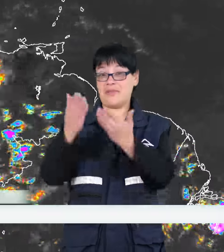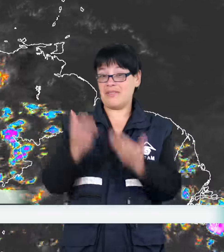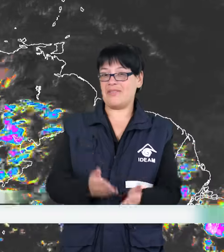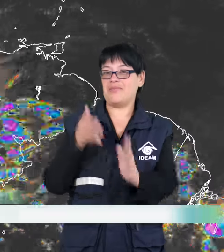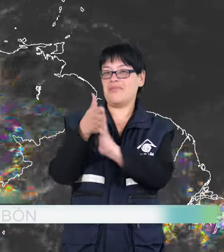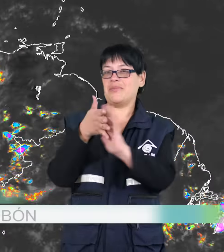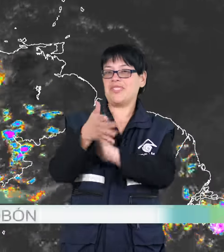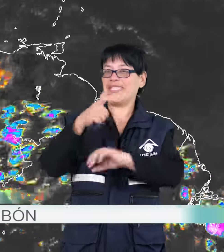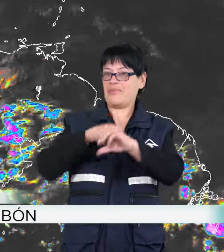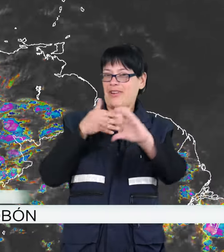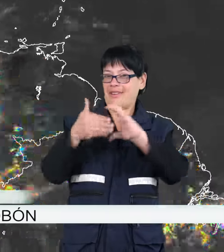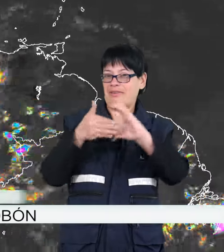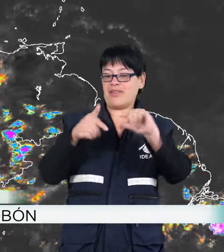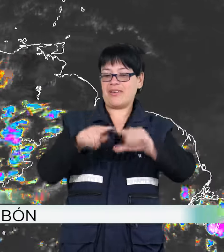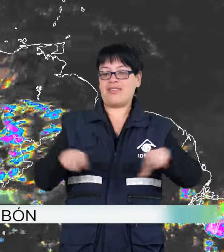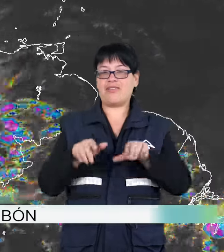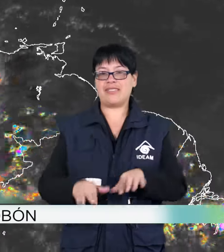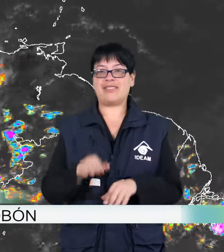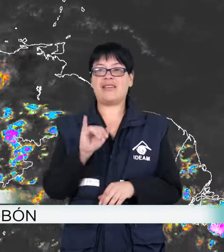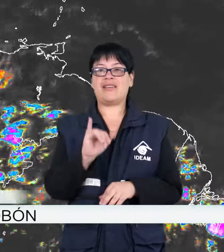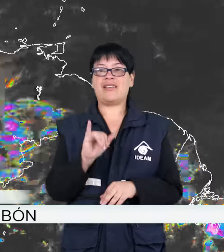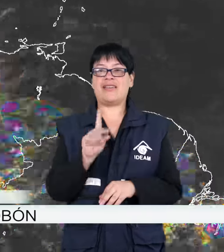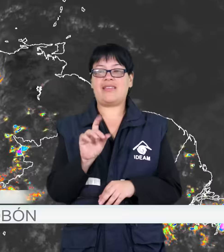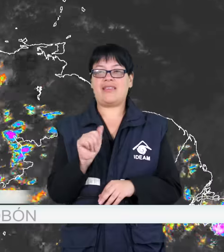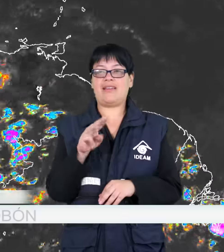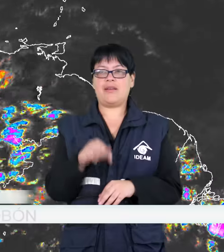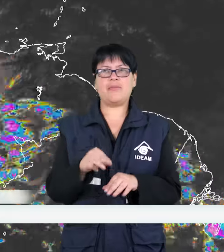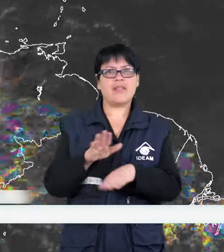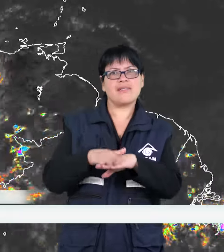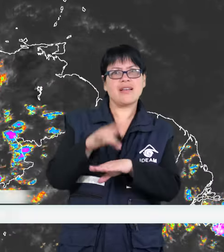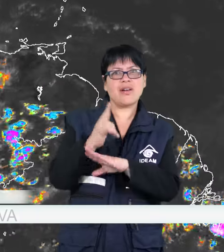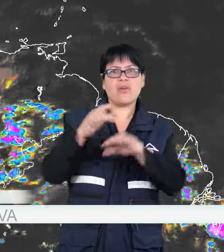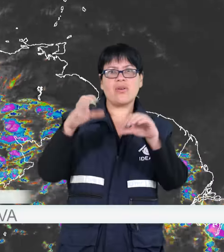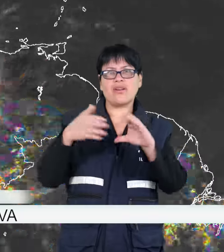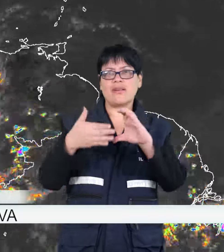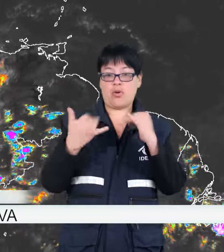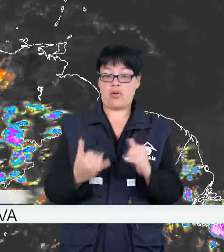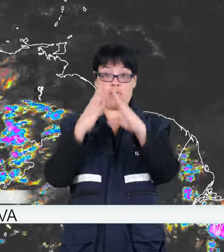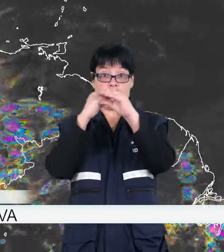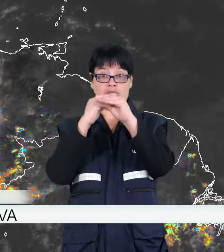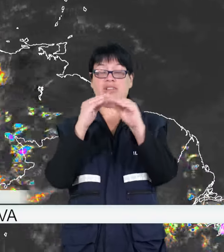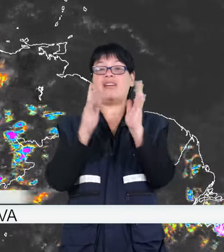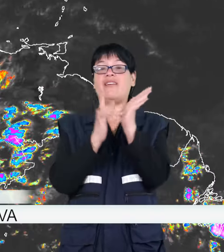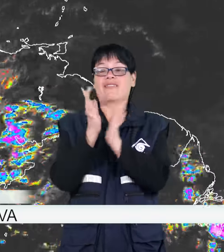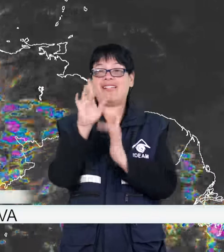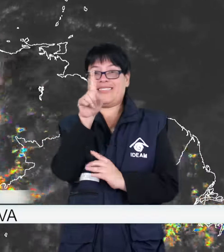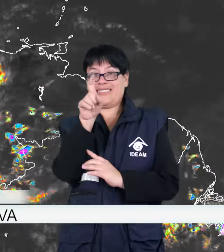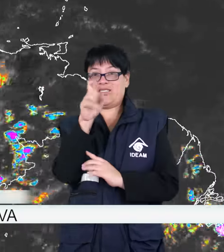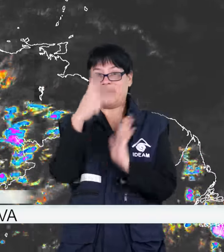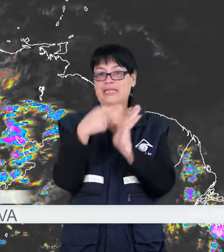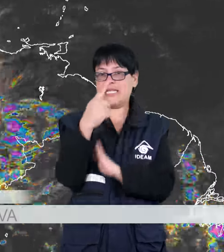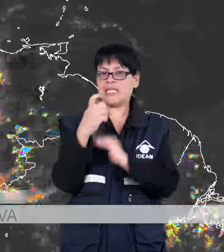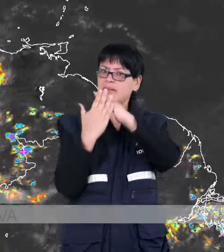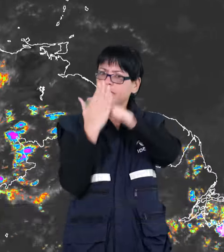Bienvenidos al pronóstico del estado del tiempo de la oficina de pronósticos y alertas del INEAM para la noche de hoy 6 de abril del 2016